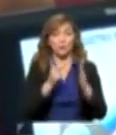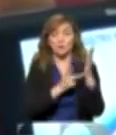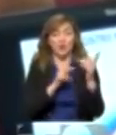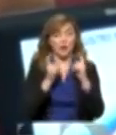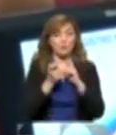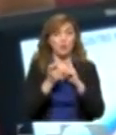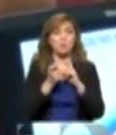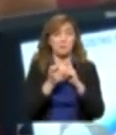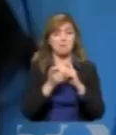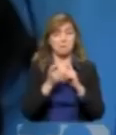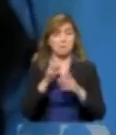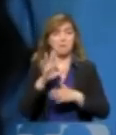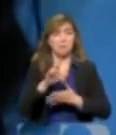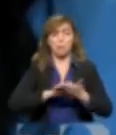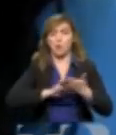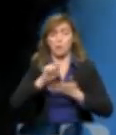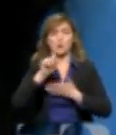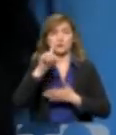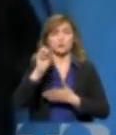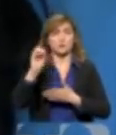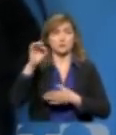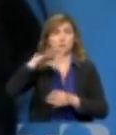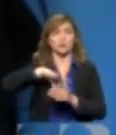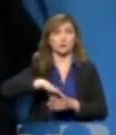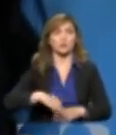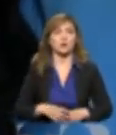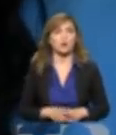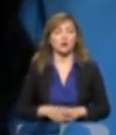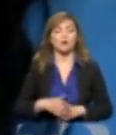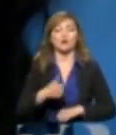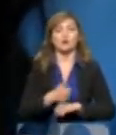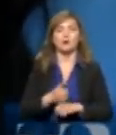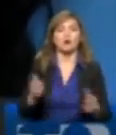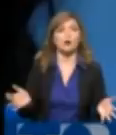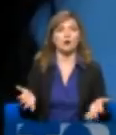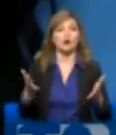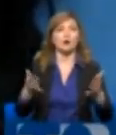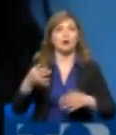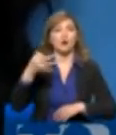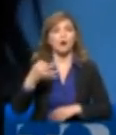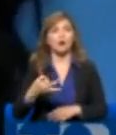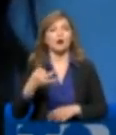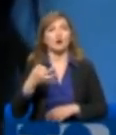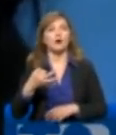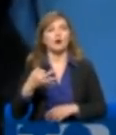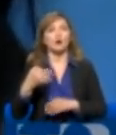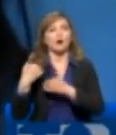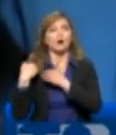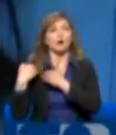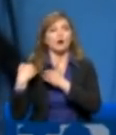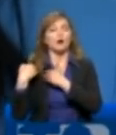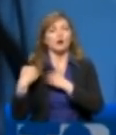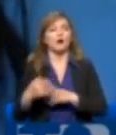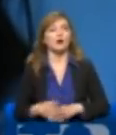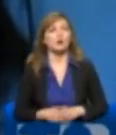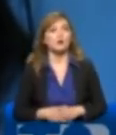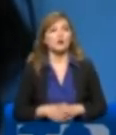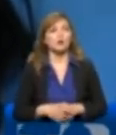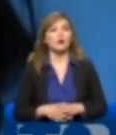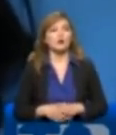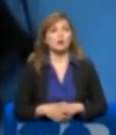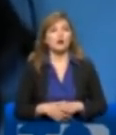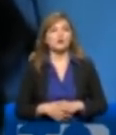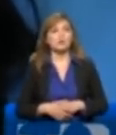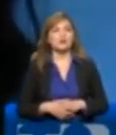con 100 votos. No solamente exhortar a las autoridades a que cumplan con su responsabilidad, porque es una responsabilidad